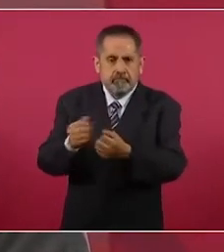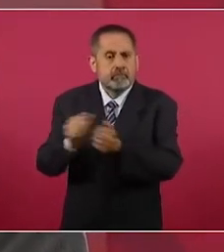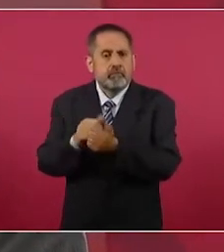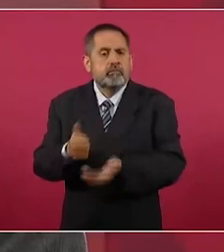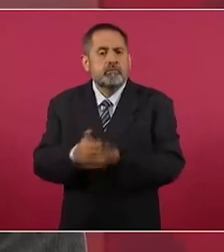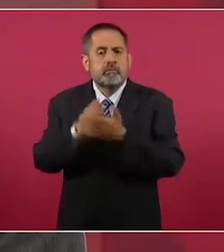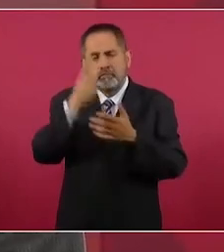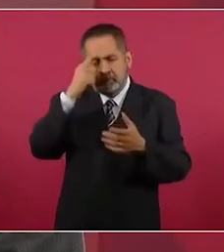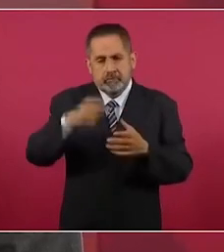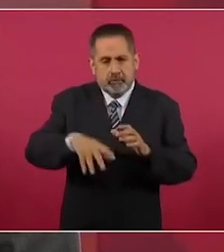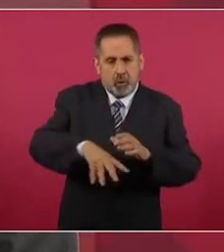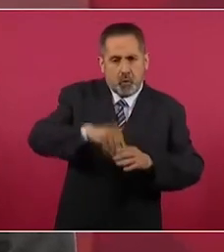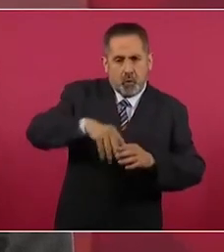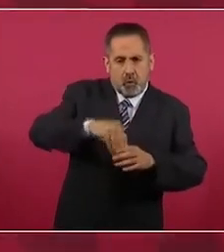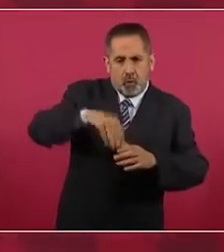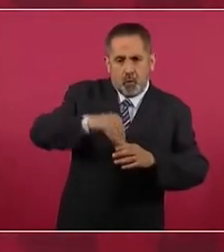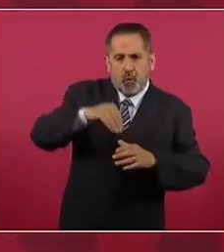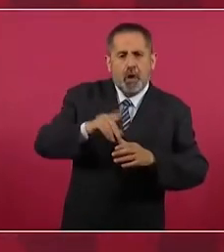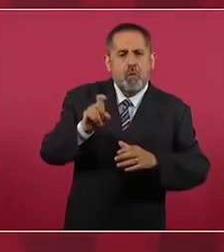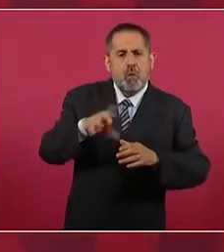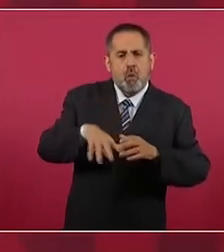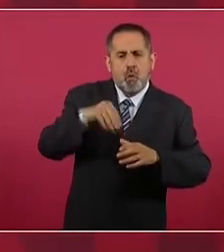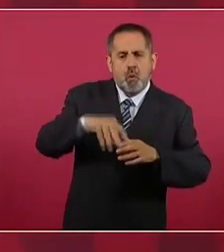bombas grandes